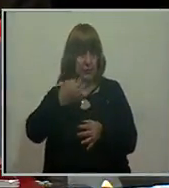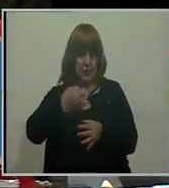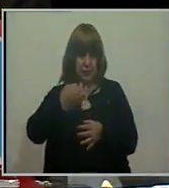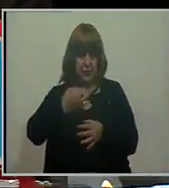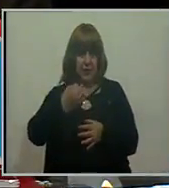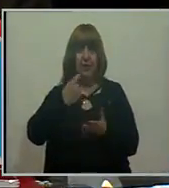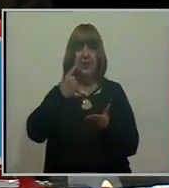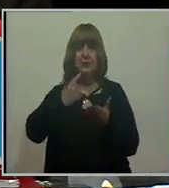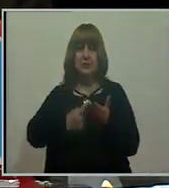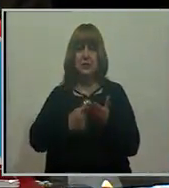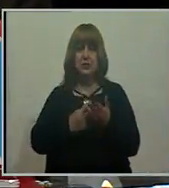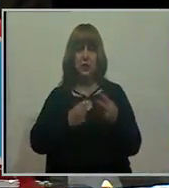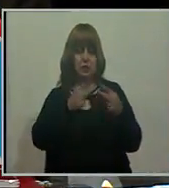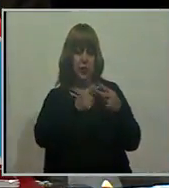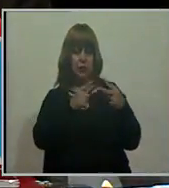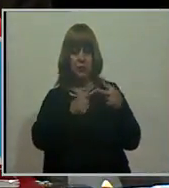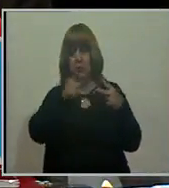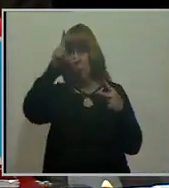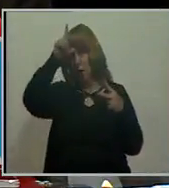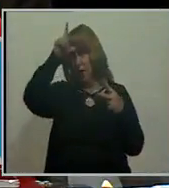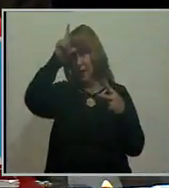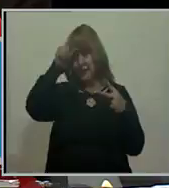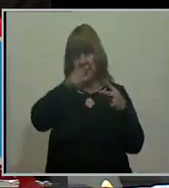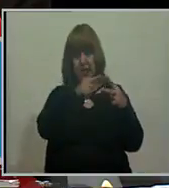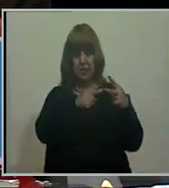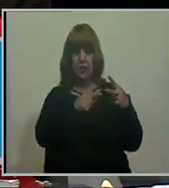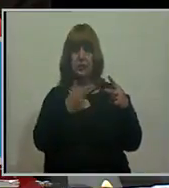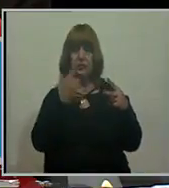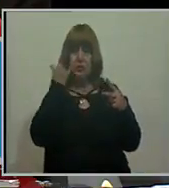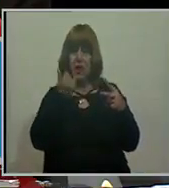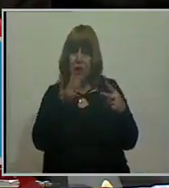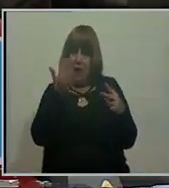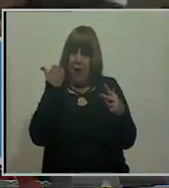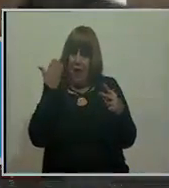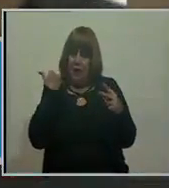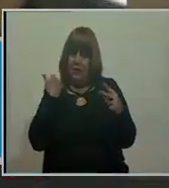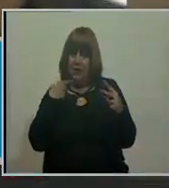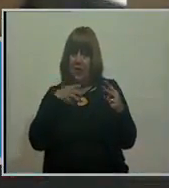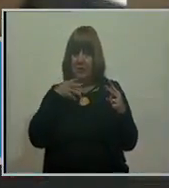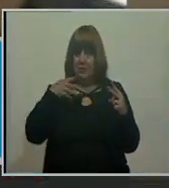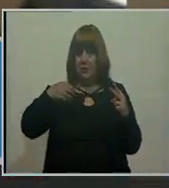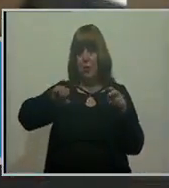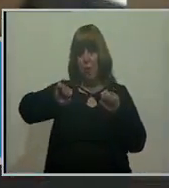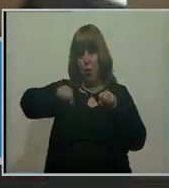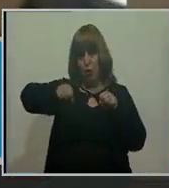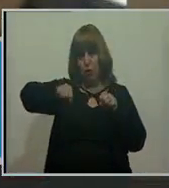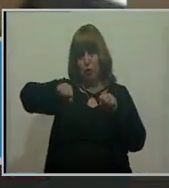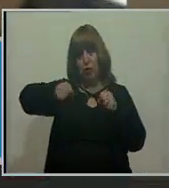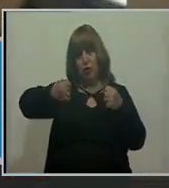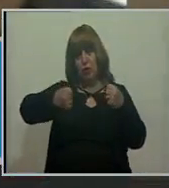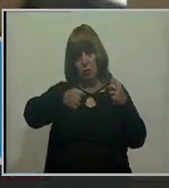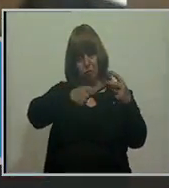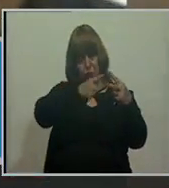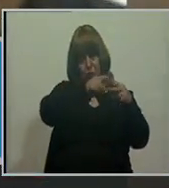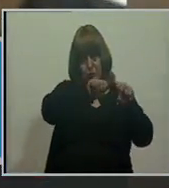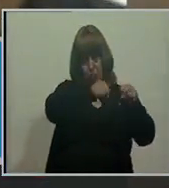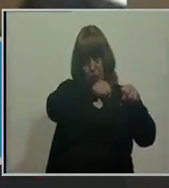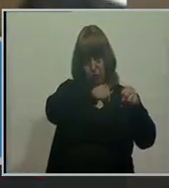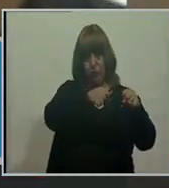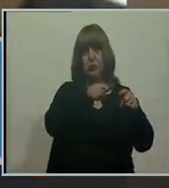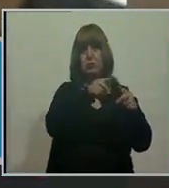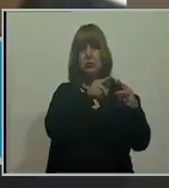Decidió distinguir a los dos policías asesinados por Alberto Petean. Estamos hablando de Jorge Cusi y